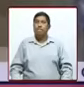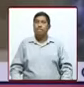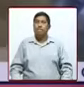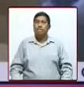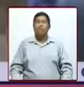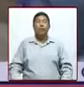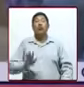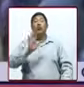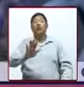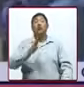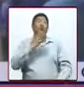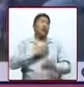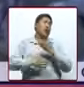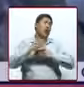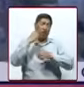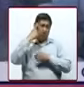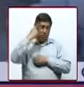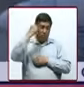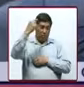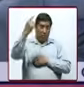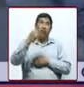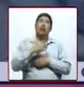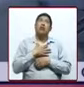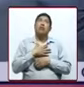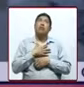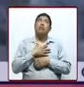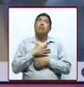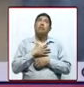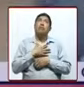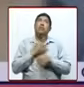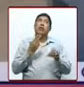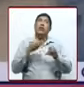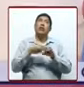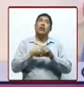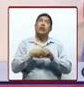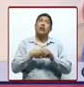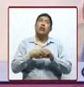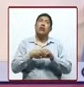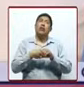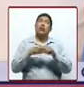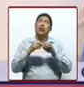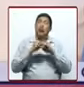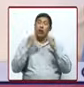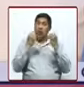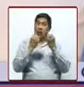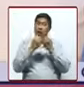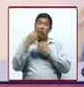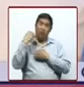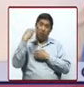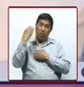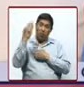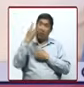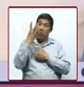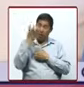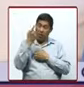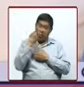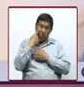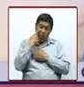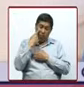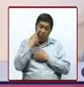¿Cuál es tu mayor sueño? Conocer al equipo de Bolívar. ¿Quieres conocer a los del Bolívar?